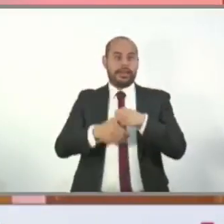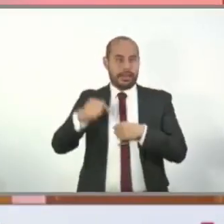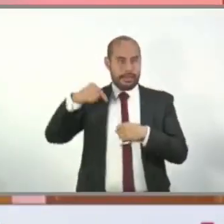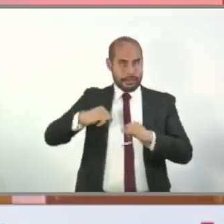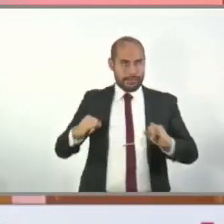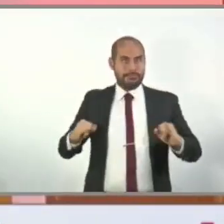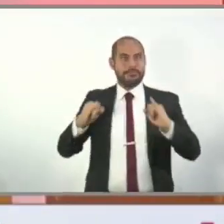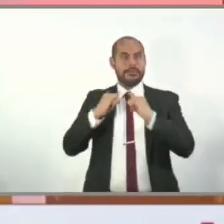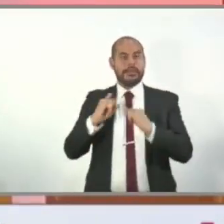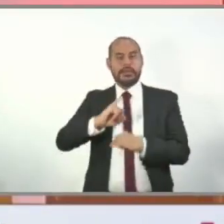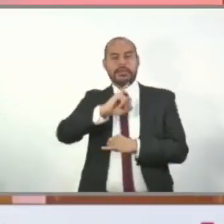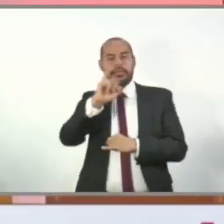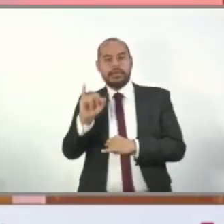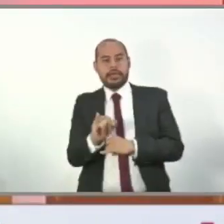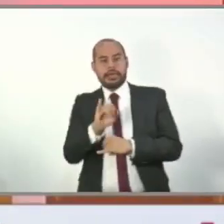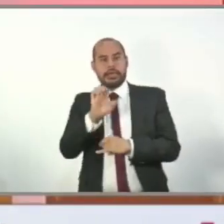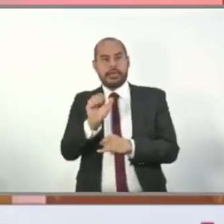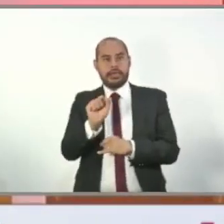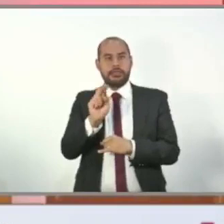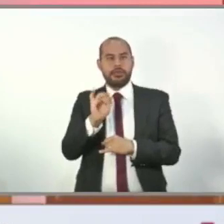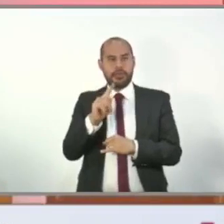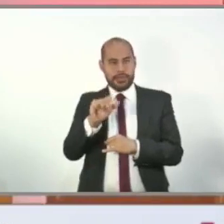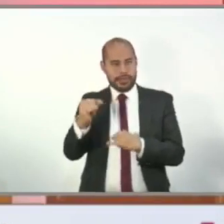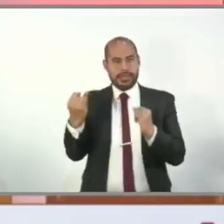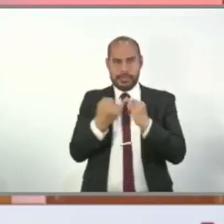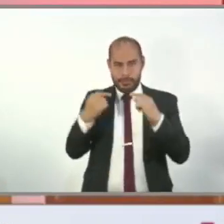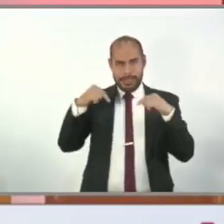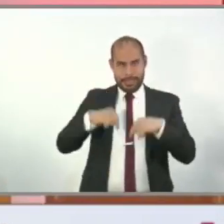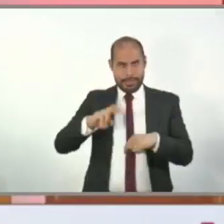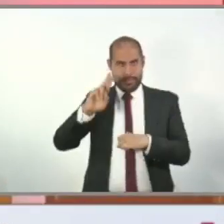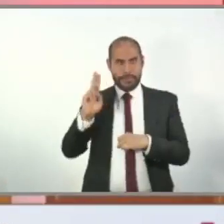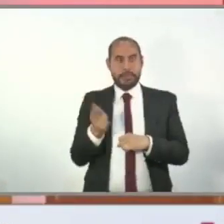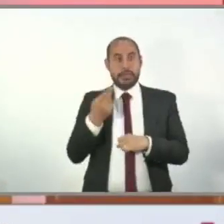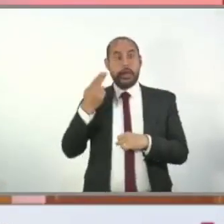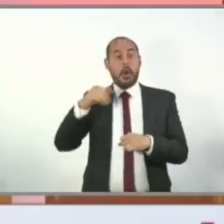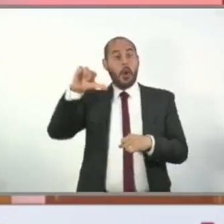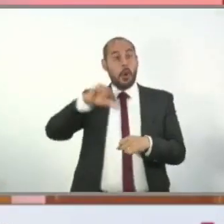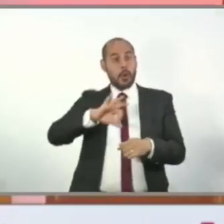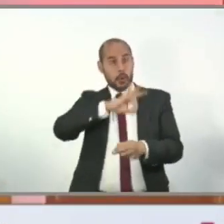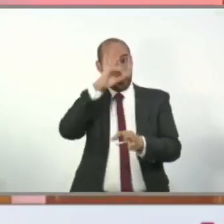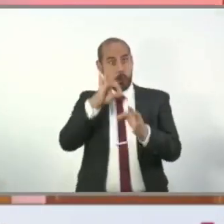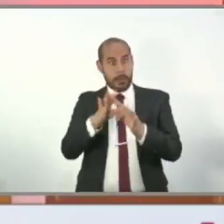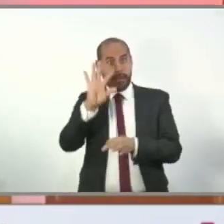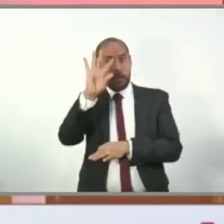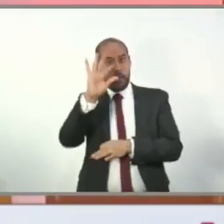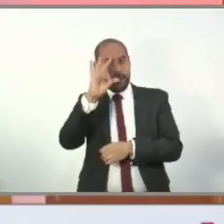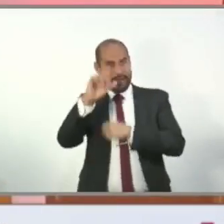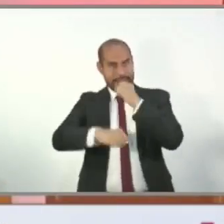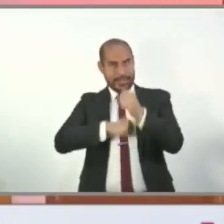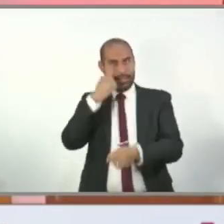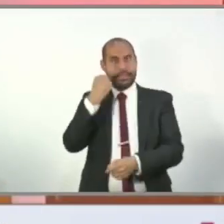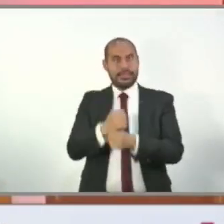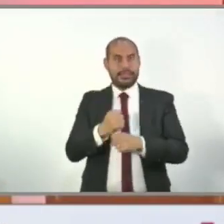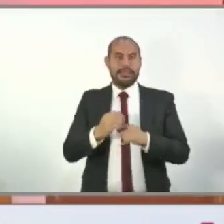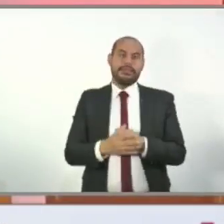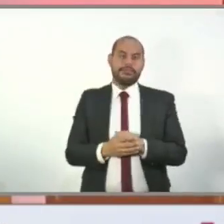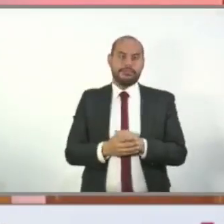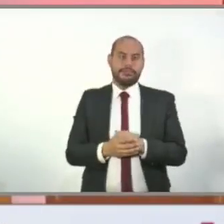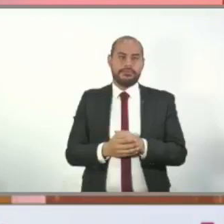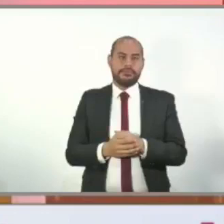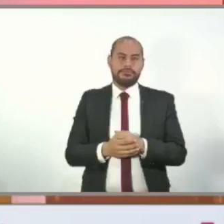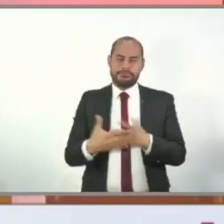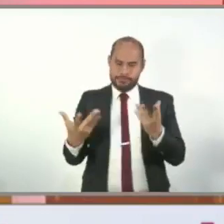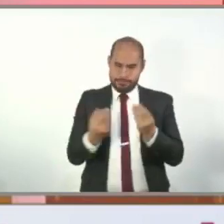institución jesuita, una como la nuestra que hoy cumple 40 años, comparten el llamado a